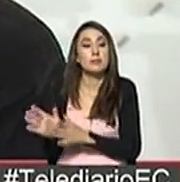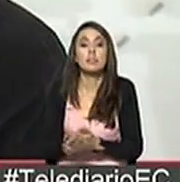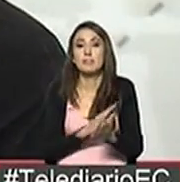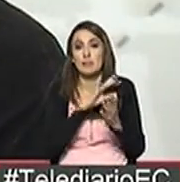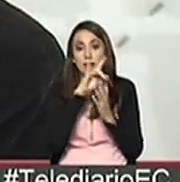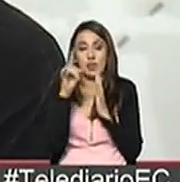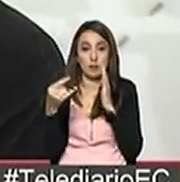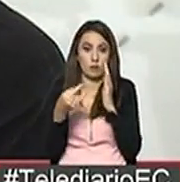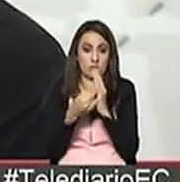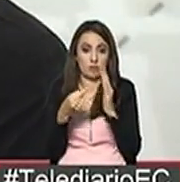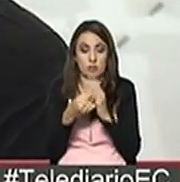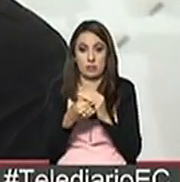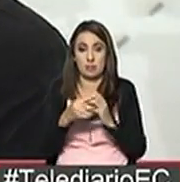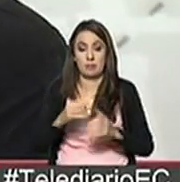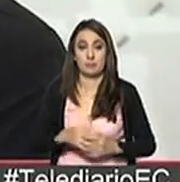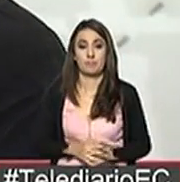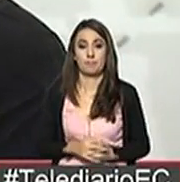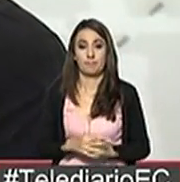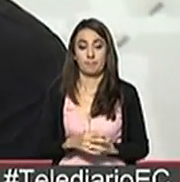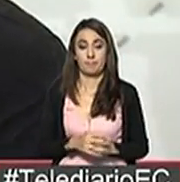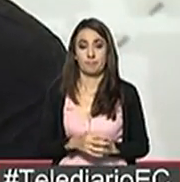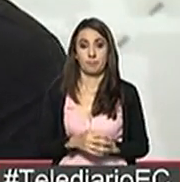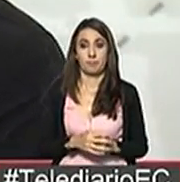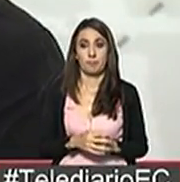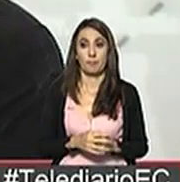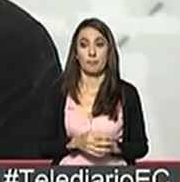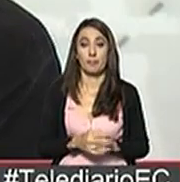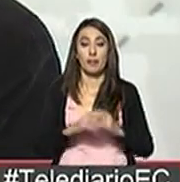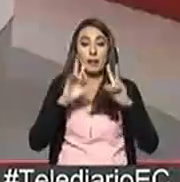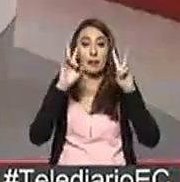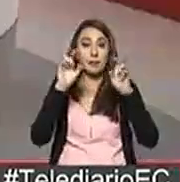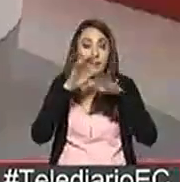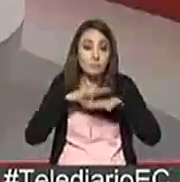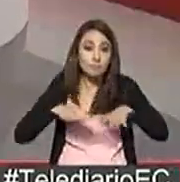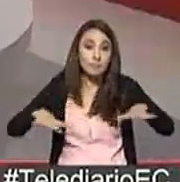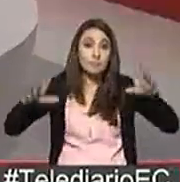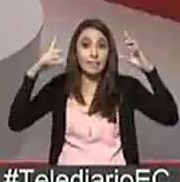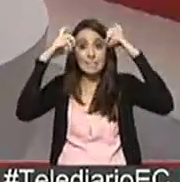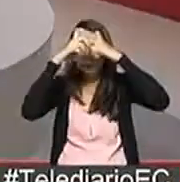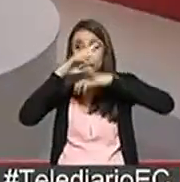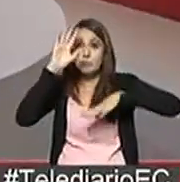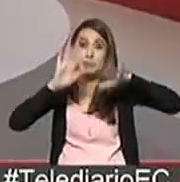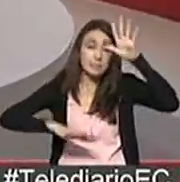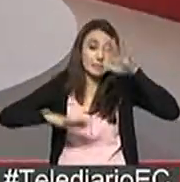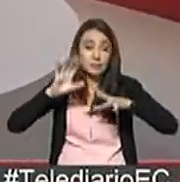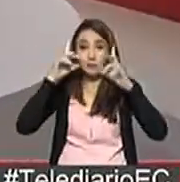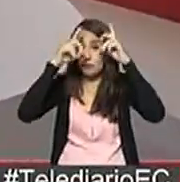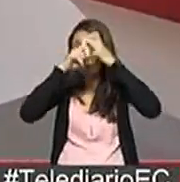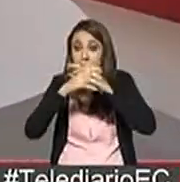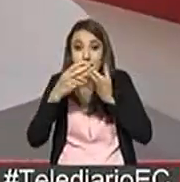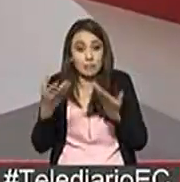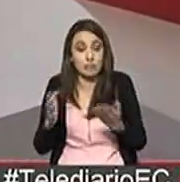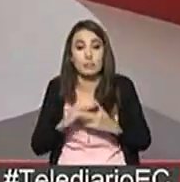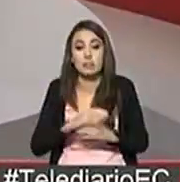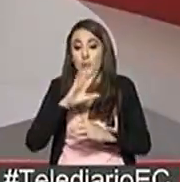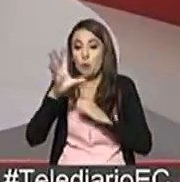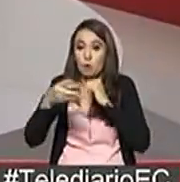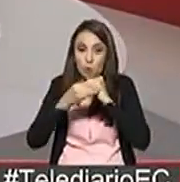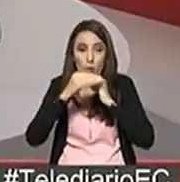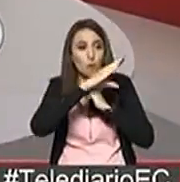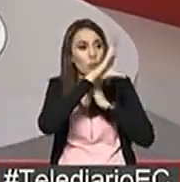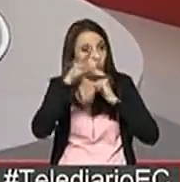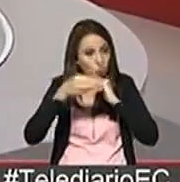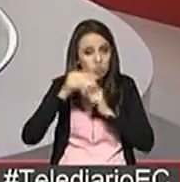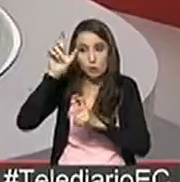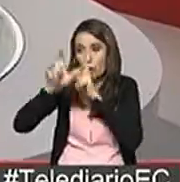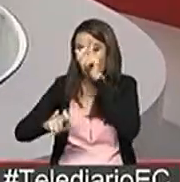está caído el sistema. Claro, entonces eso representa complicaciones, ¿no? Eso representa complicaciones, un costo adicional a veces tener una persona